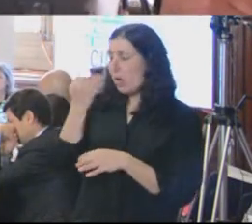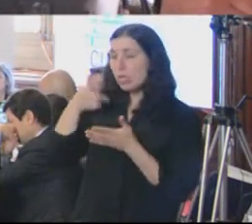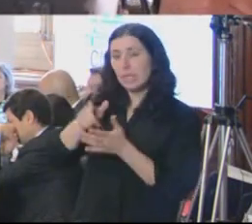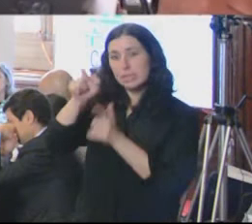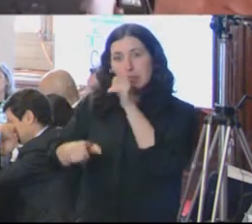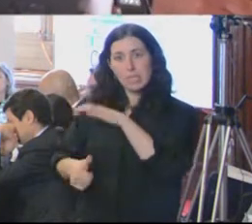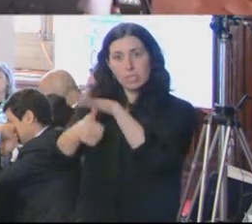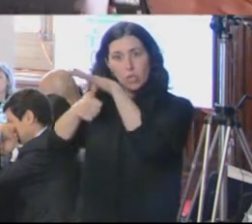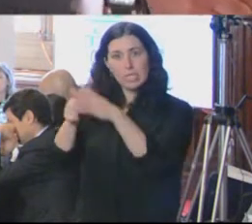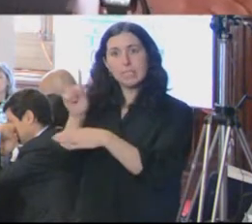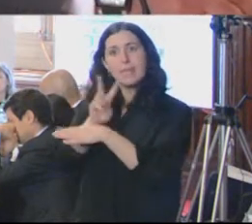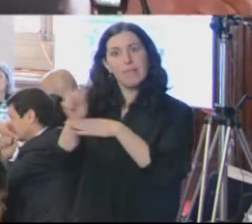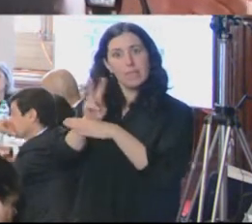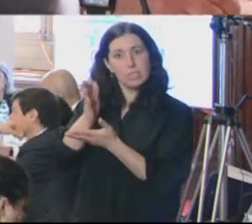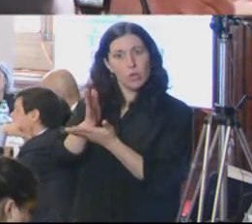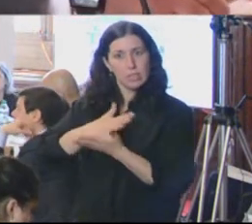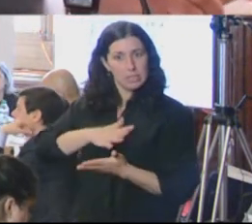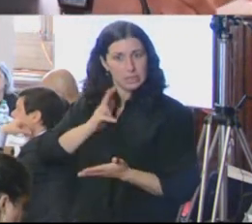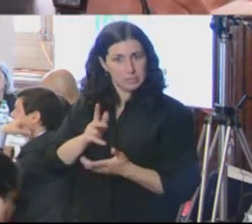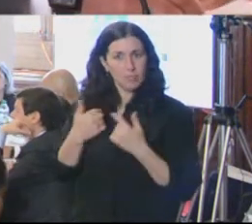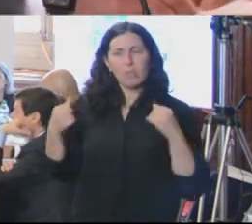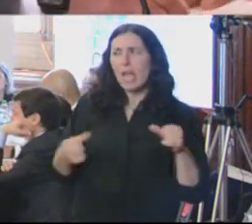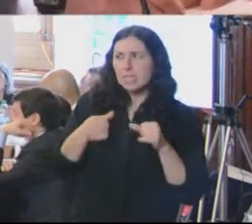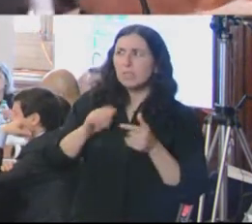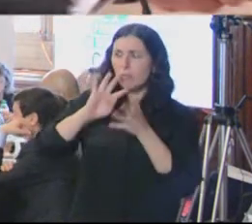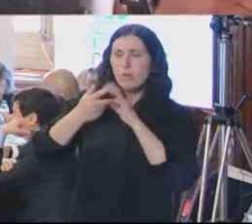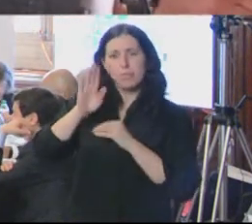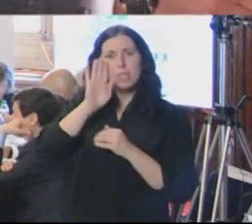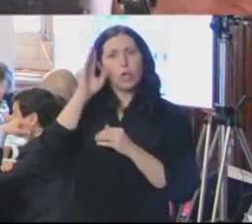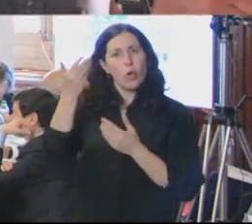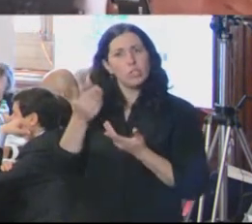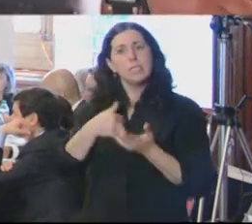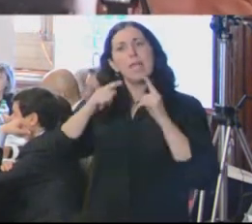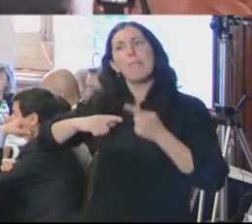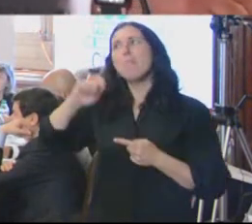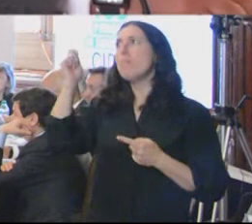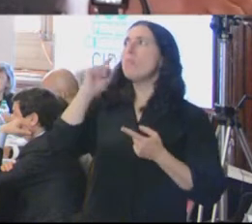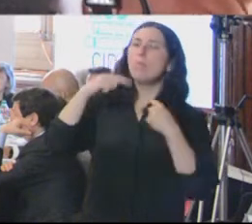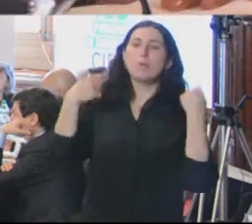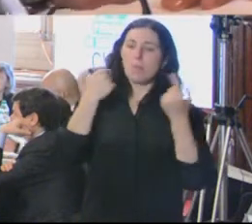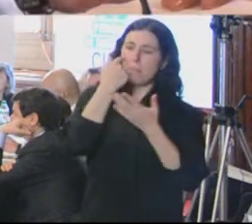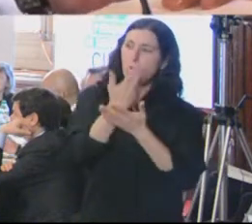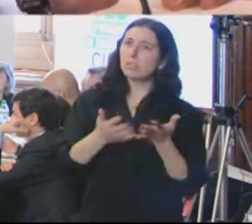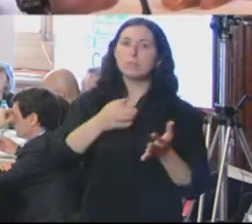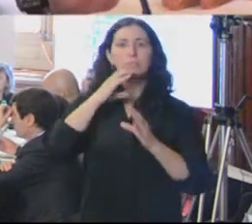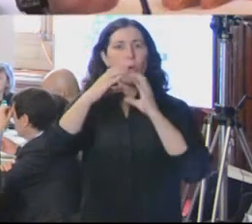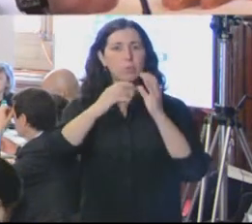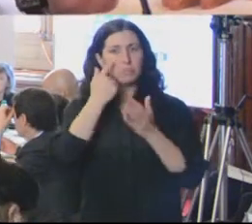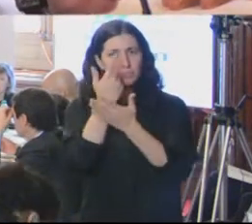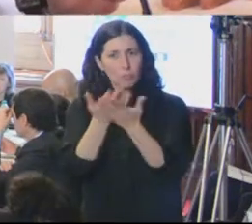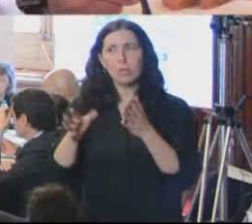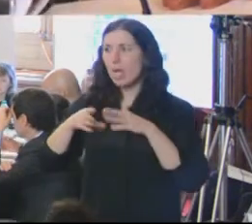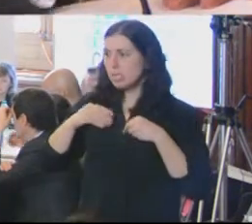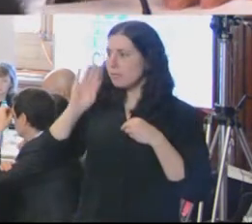protección y defensa a través de actos de reconocimiento, así como de pronunciamientos públicos en medios de comunicación,